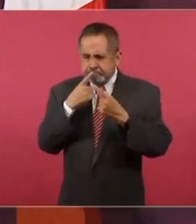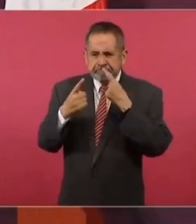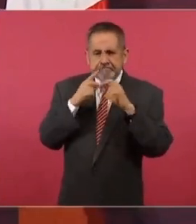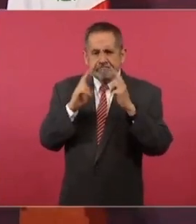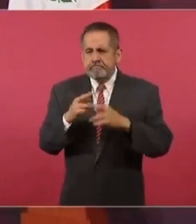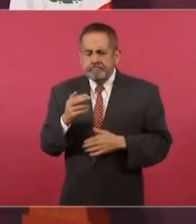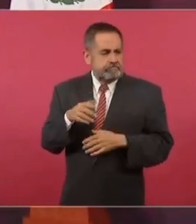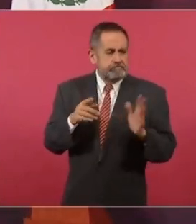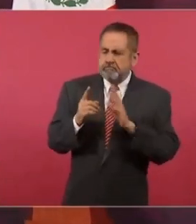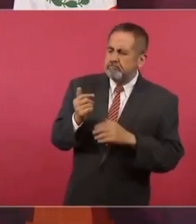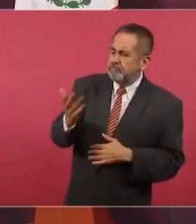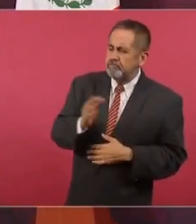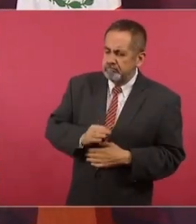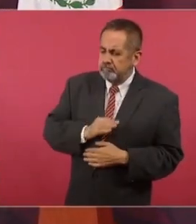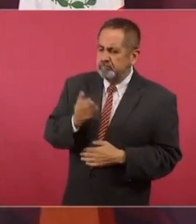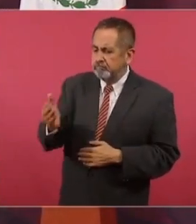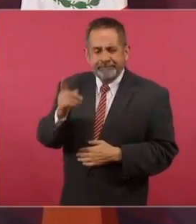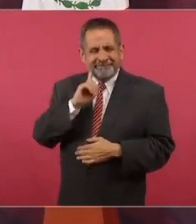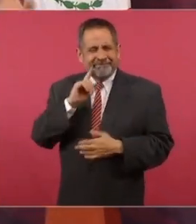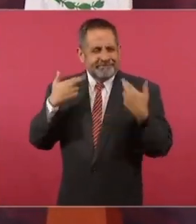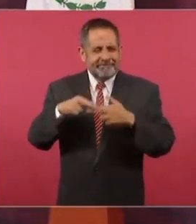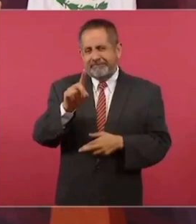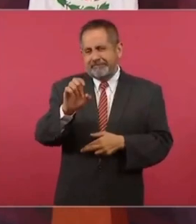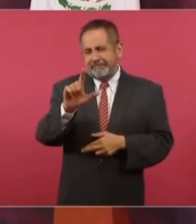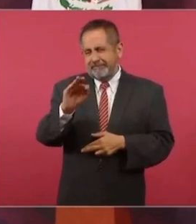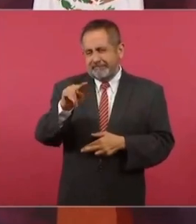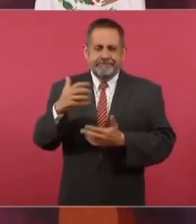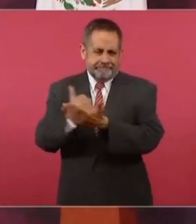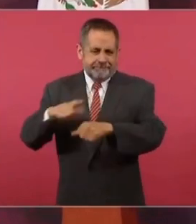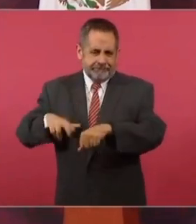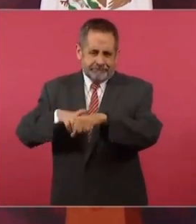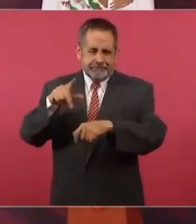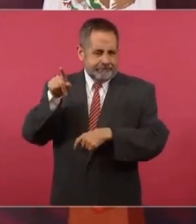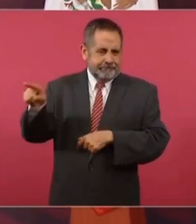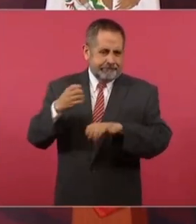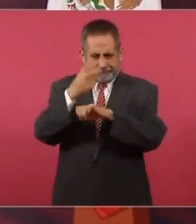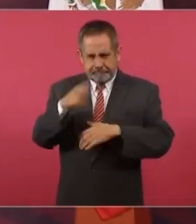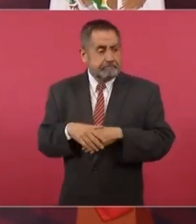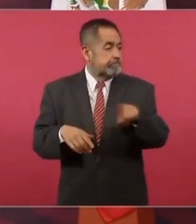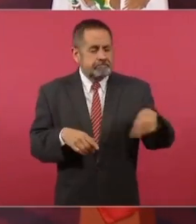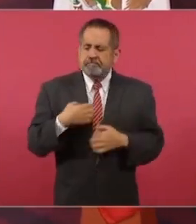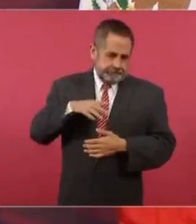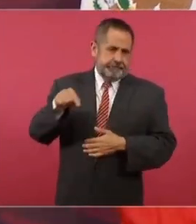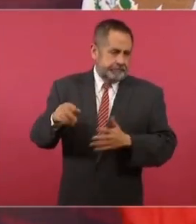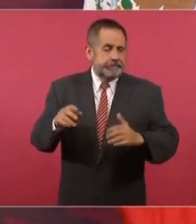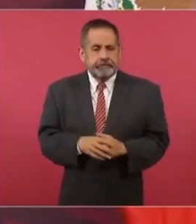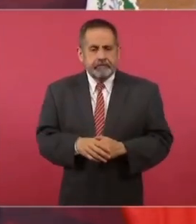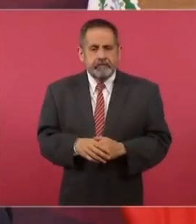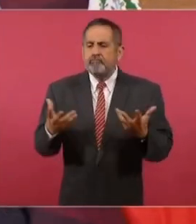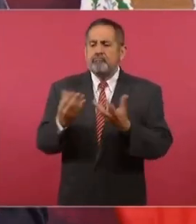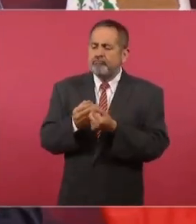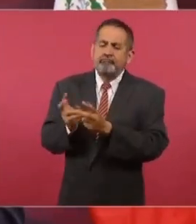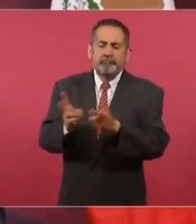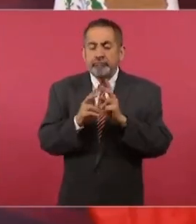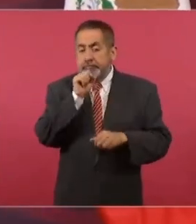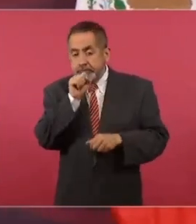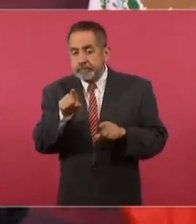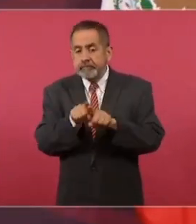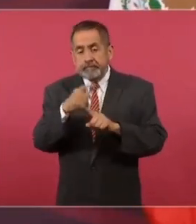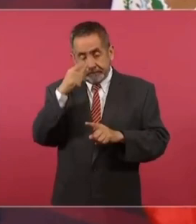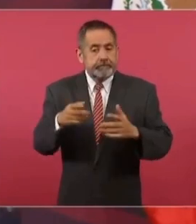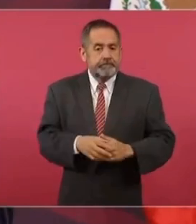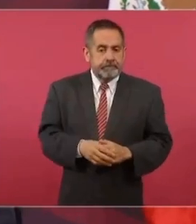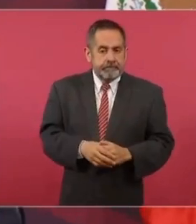pues felicitar a la maestra Delfina. De todos. Estábamos muy contentos con ella. Y nos reunimos también para